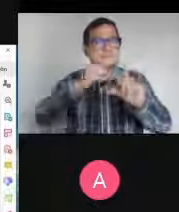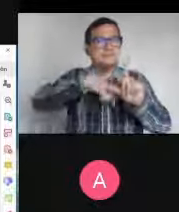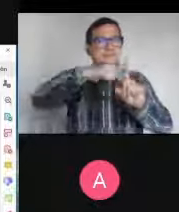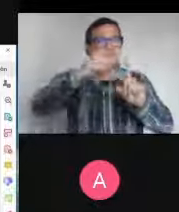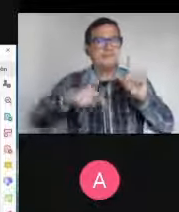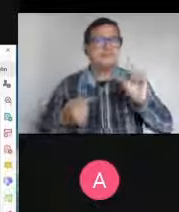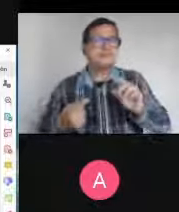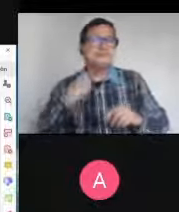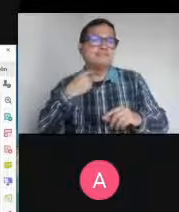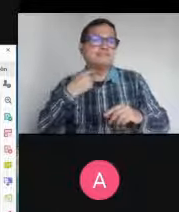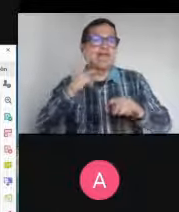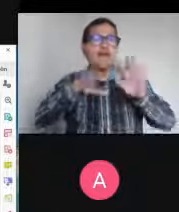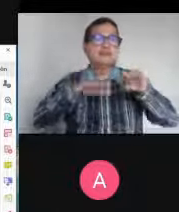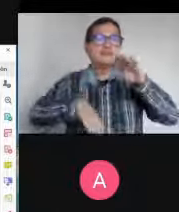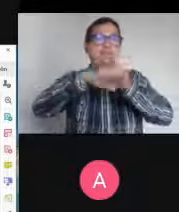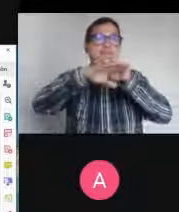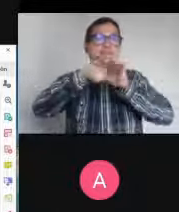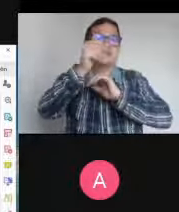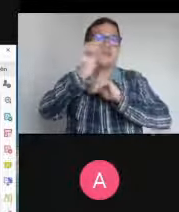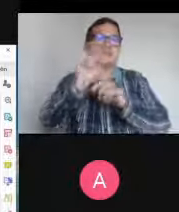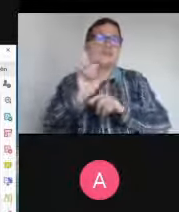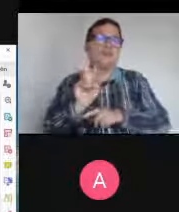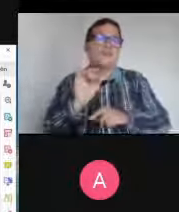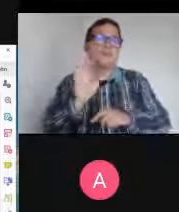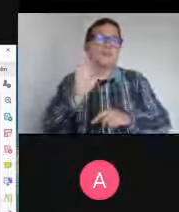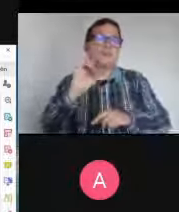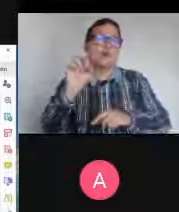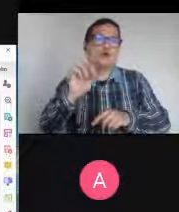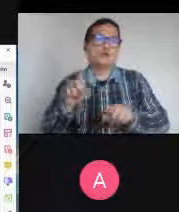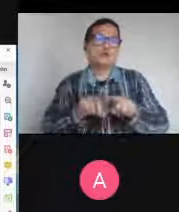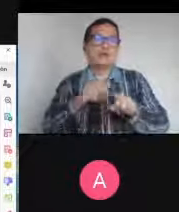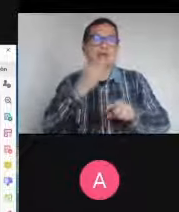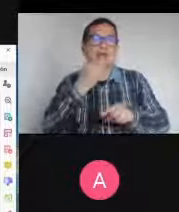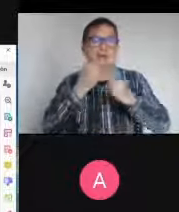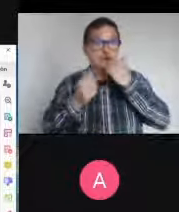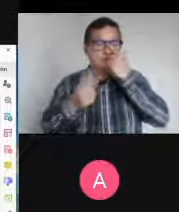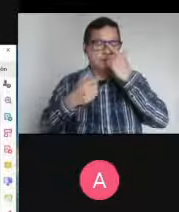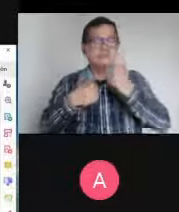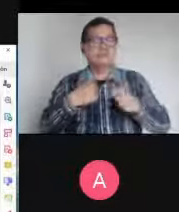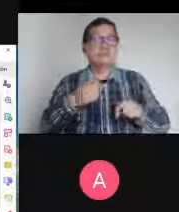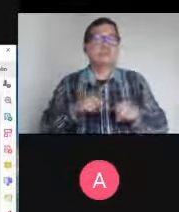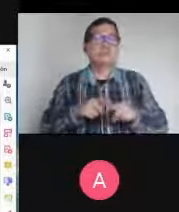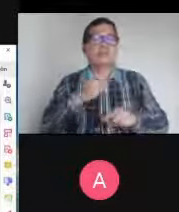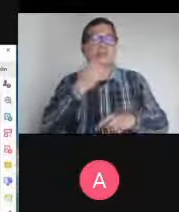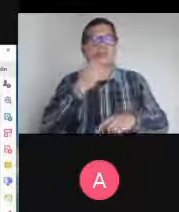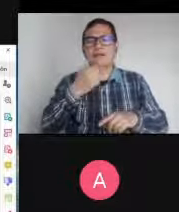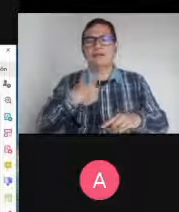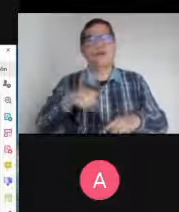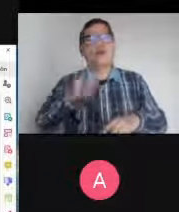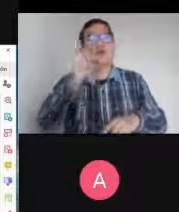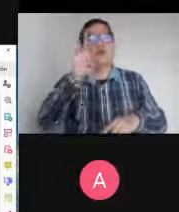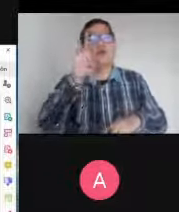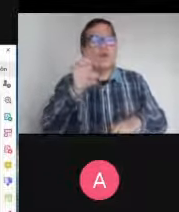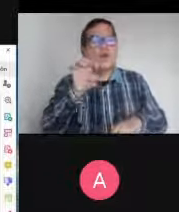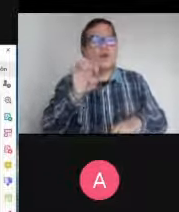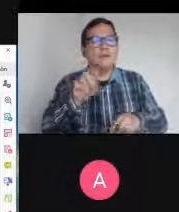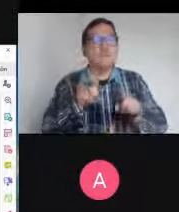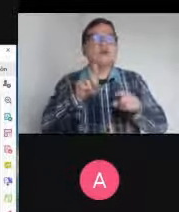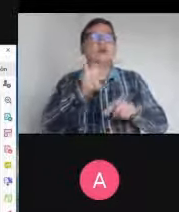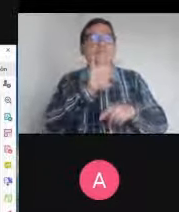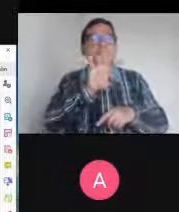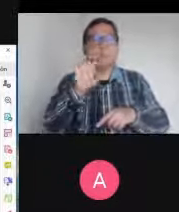trabaja hasta 10 voltios únicamente. Entonces, si nuestro código se pasa, por ejemplo, que nuestro código sea 9, 6 y 9,